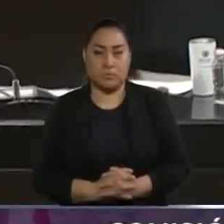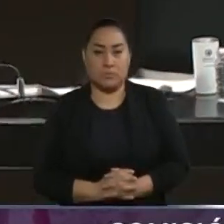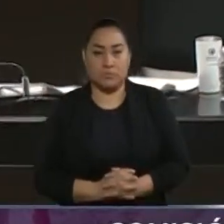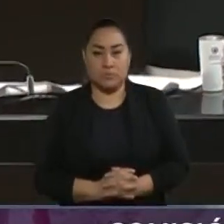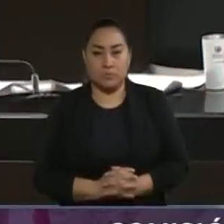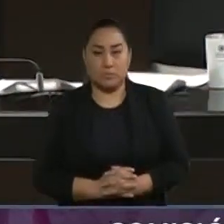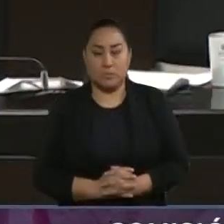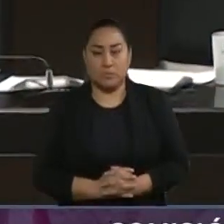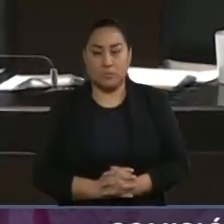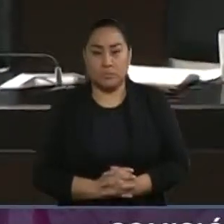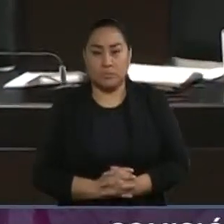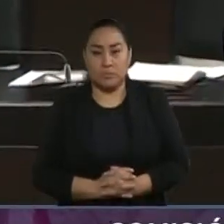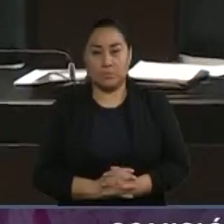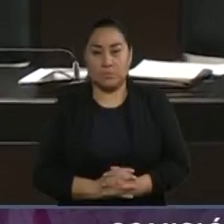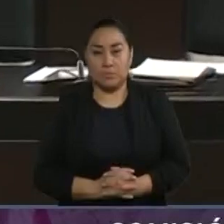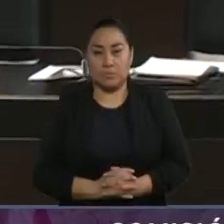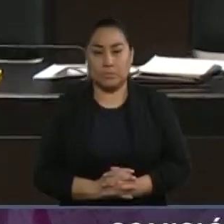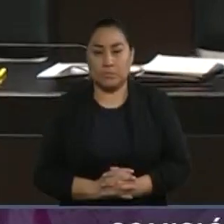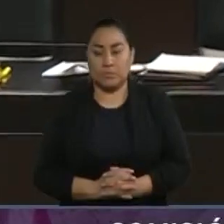senadora